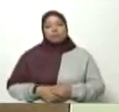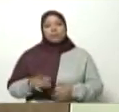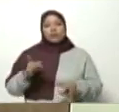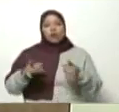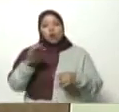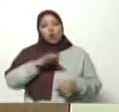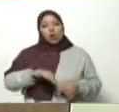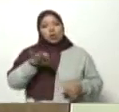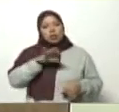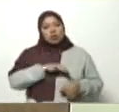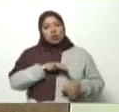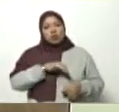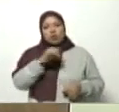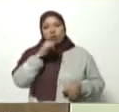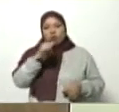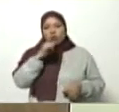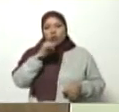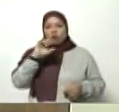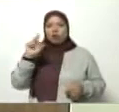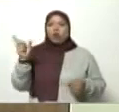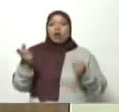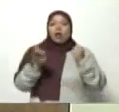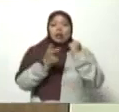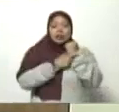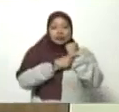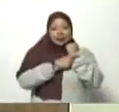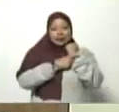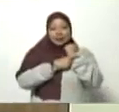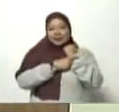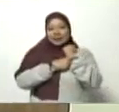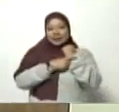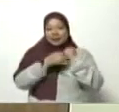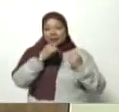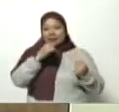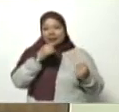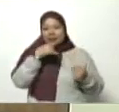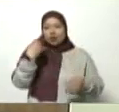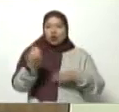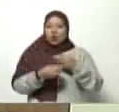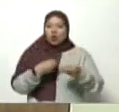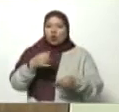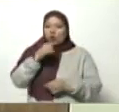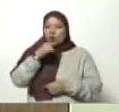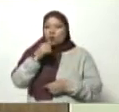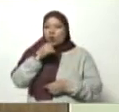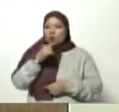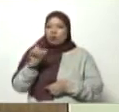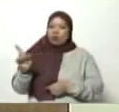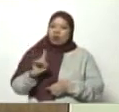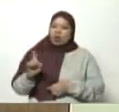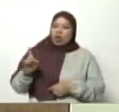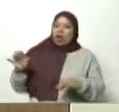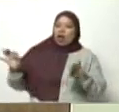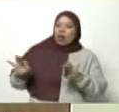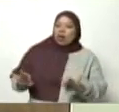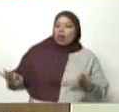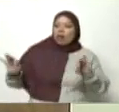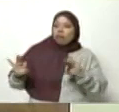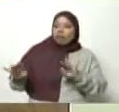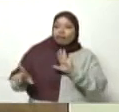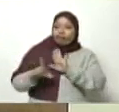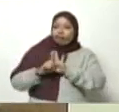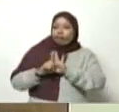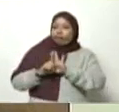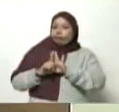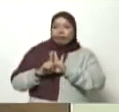señor Juanito Limaña tiene capacidad para ser articulador, en verdad no tiene capacidad de nada.